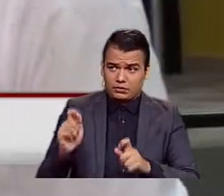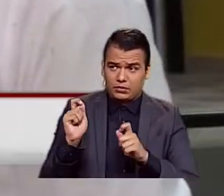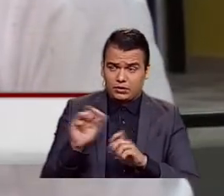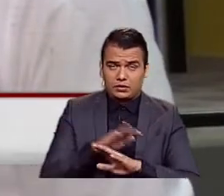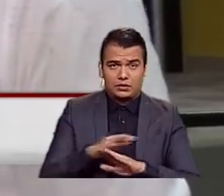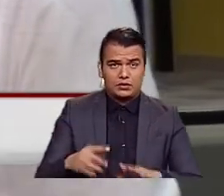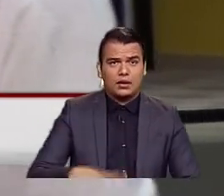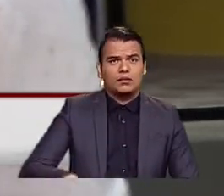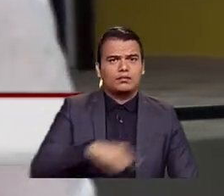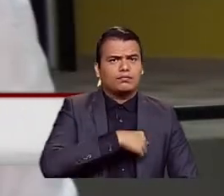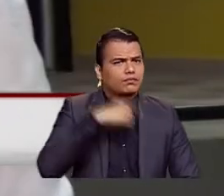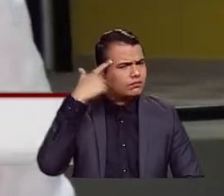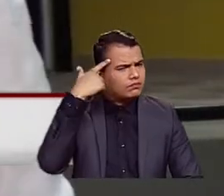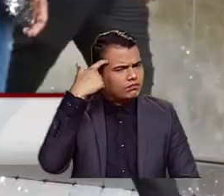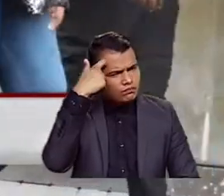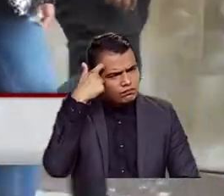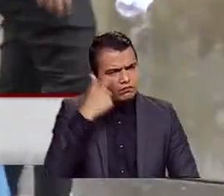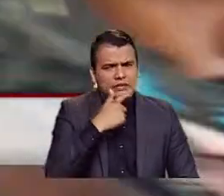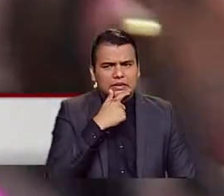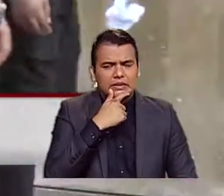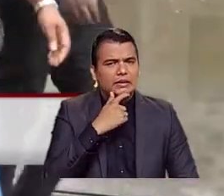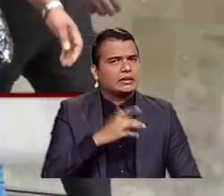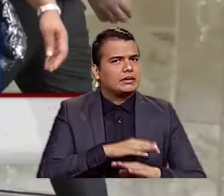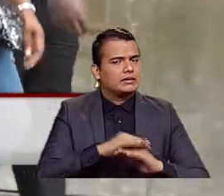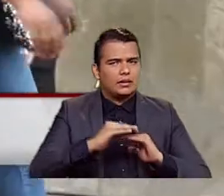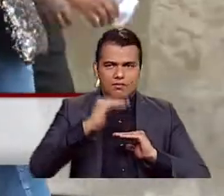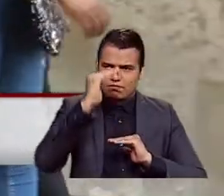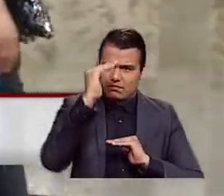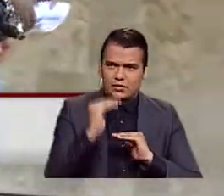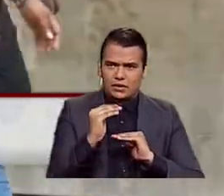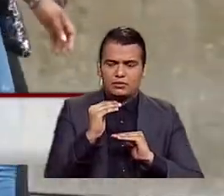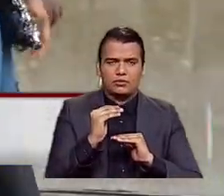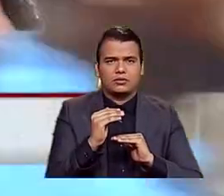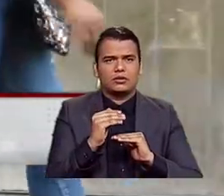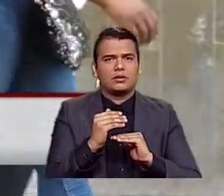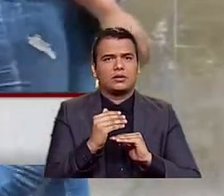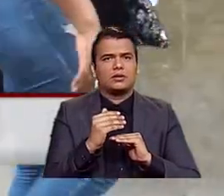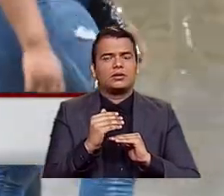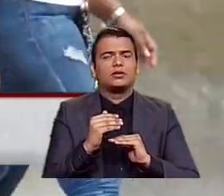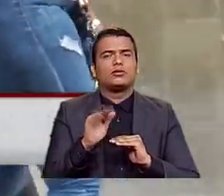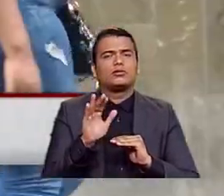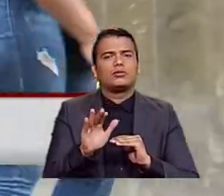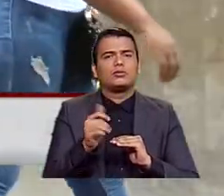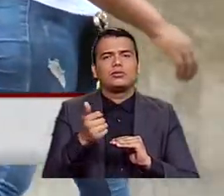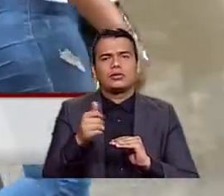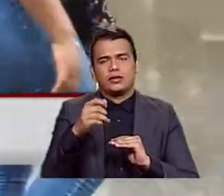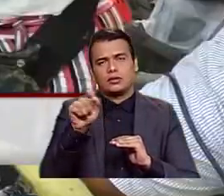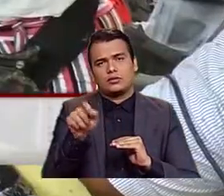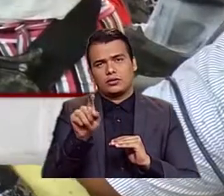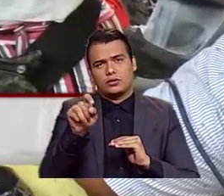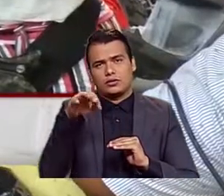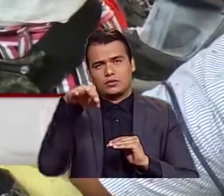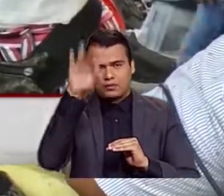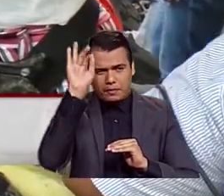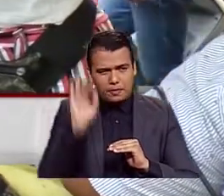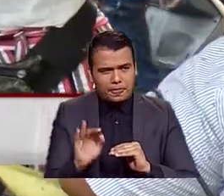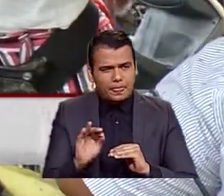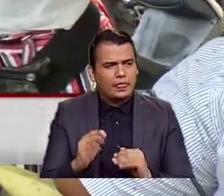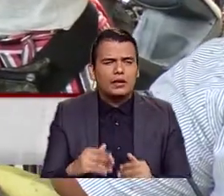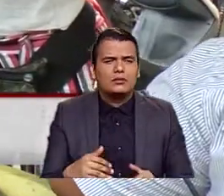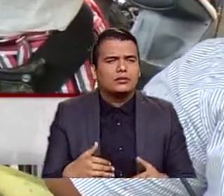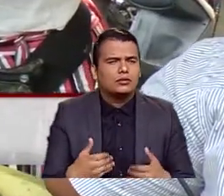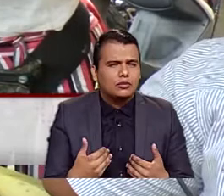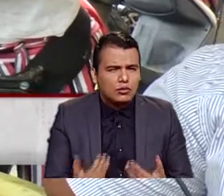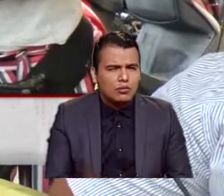reto de por lo menos disminuirlo a la media nacional, que está en el 10.6%. ¿Y cómo lo vamos a hacer? Con el